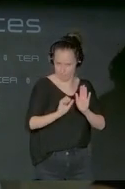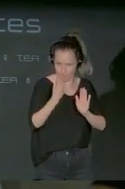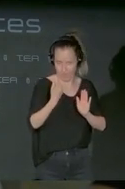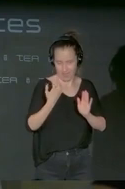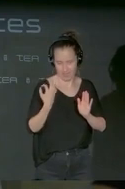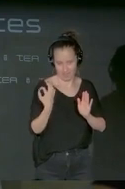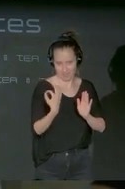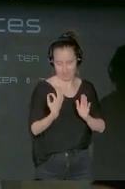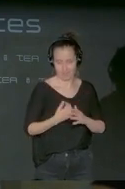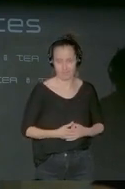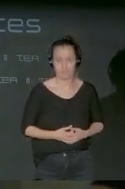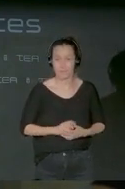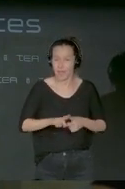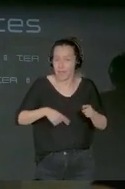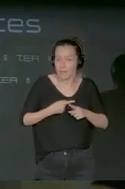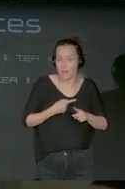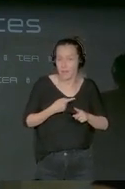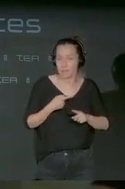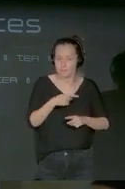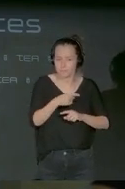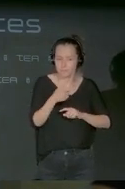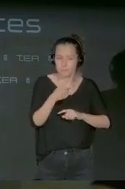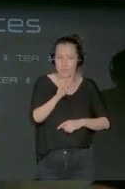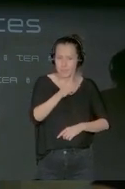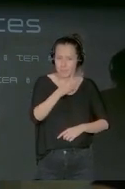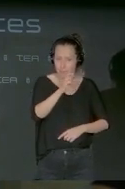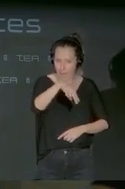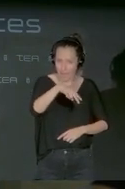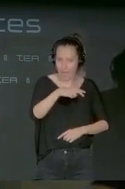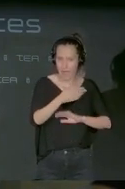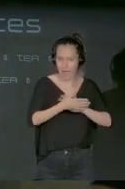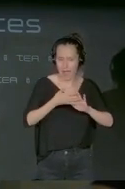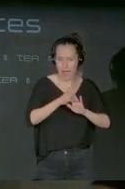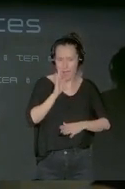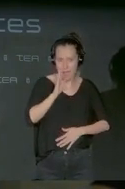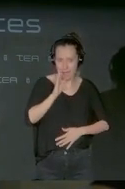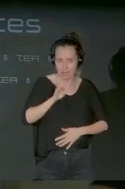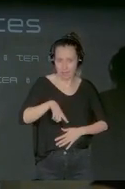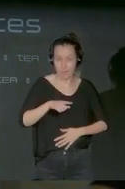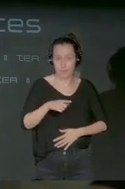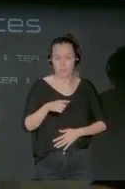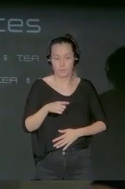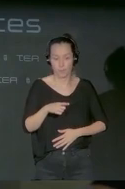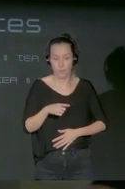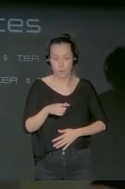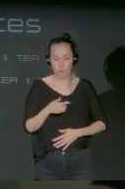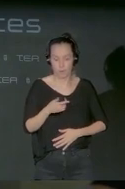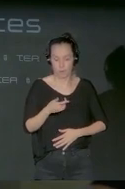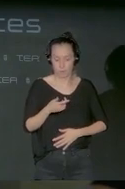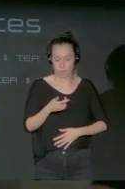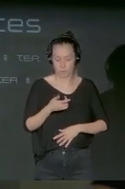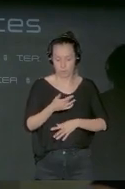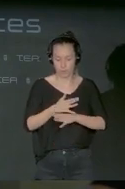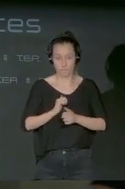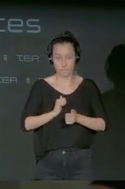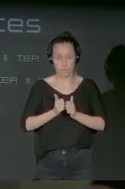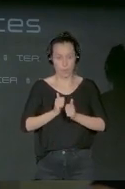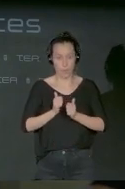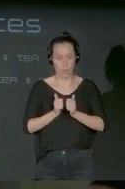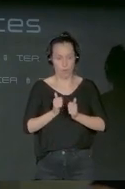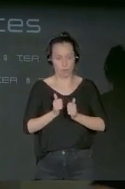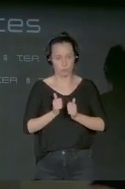que Iván García del Blanco planteaba también de una manera la potencialidad que los videojuegos tienen